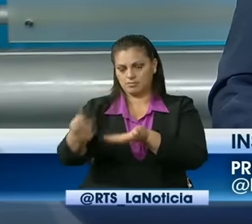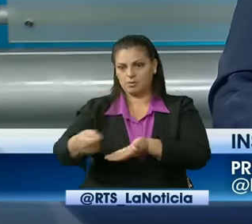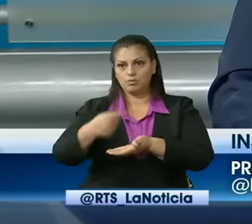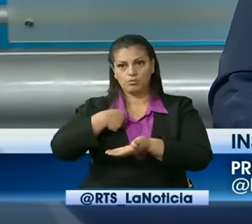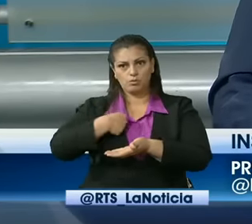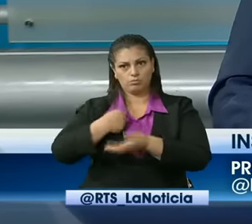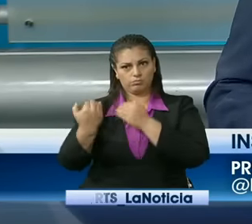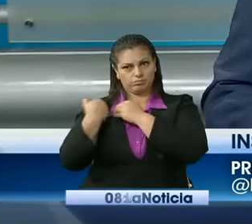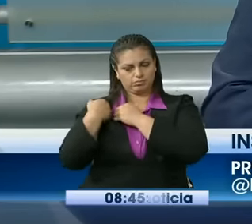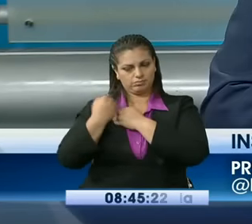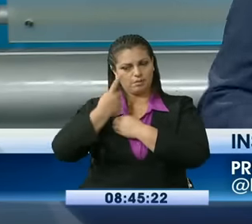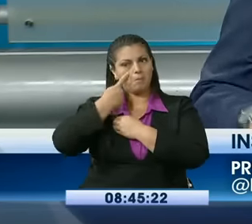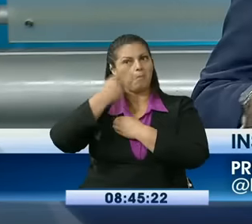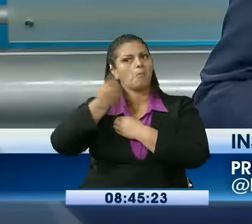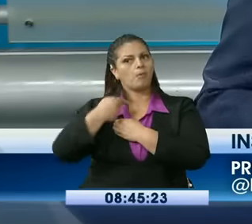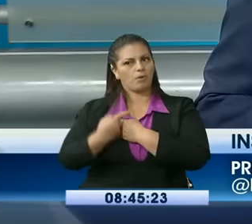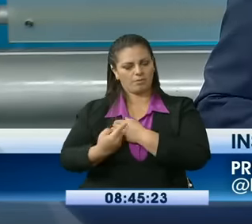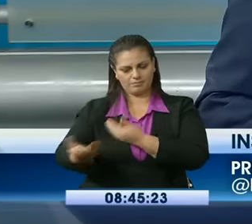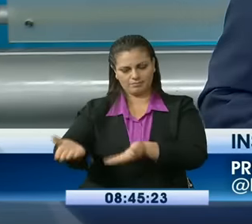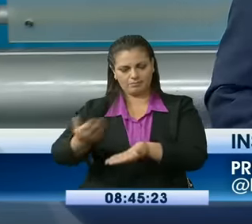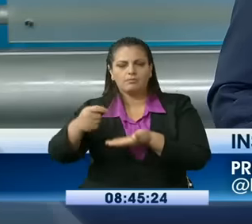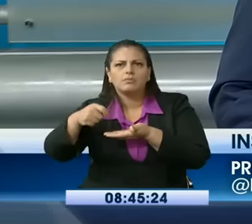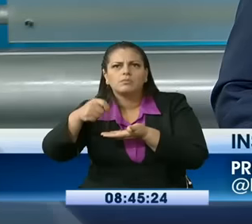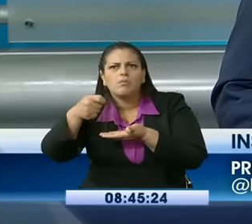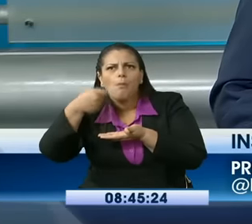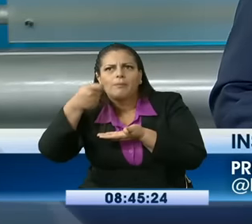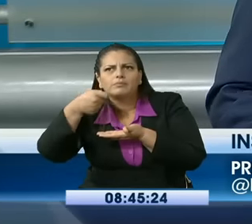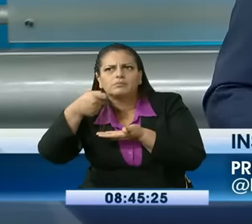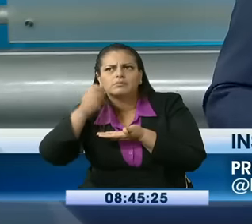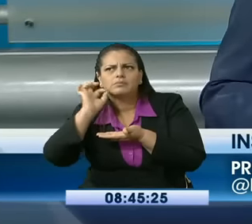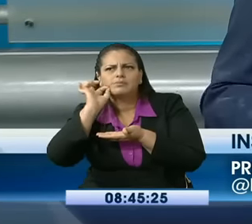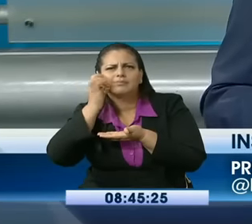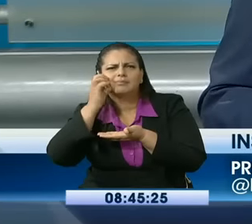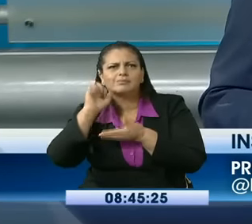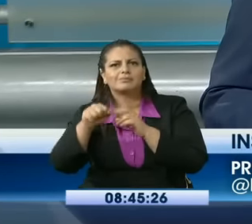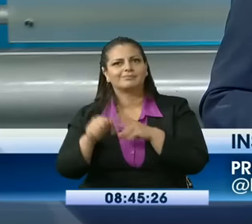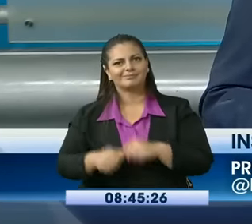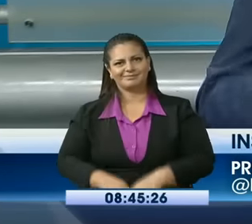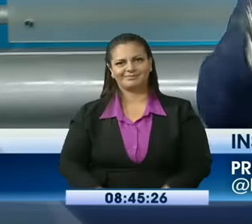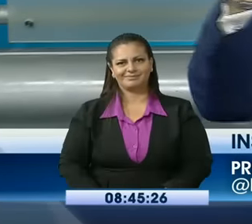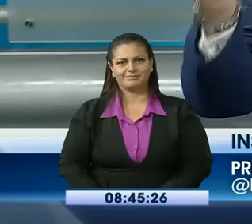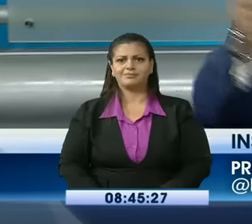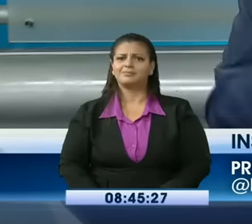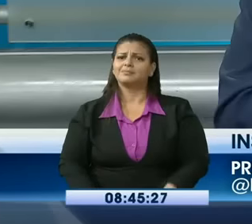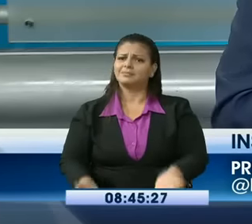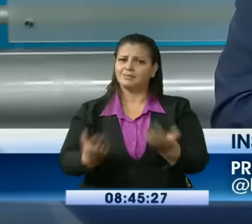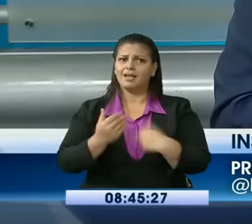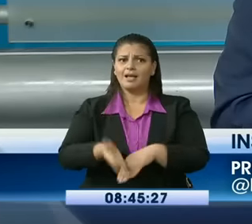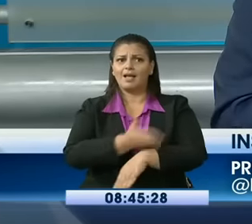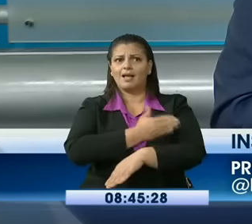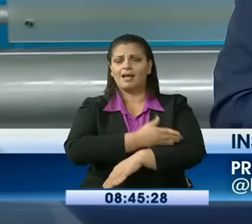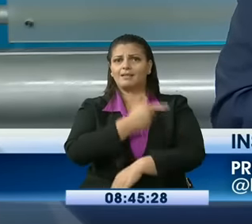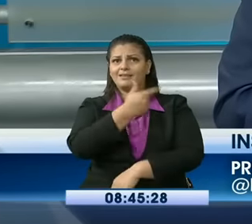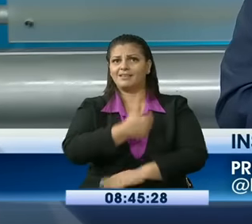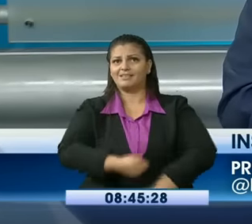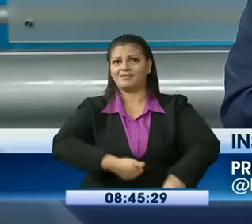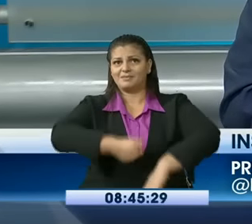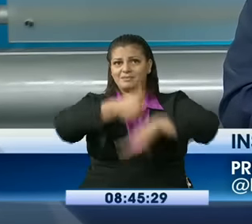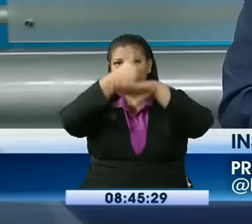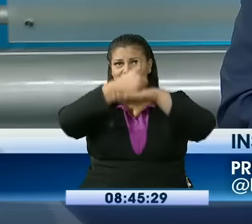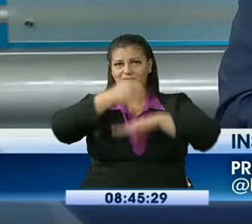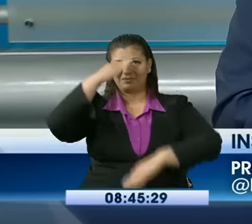sí, ahí sí, no hable con nadie. Venga, inscriba a la madrina, premio fabuloso. Ya les dije, ya hablé con el señor General Alama y me dice que